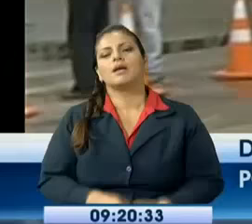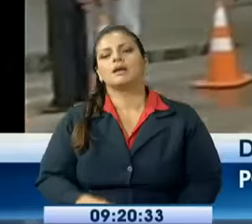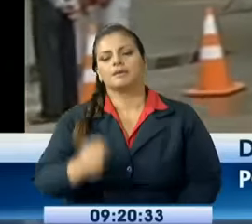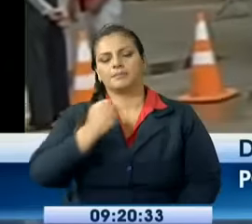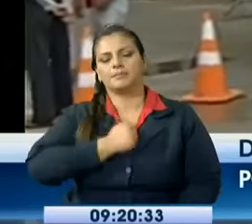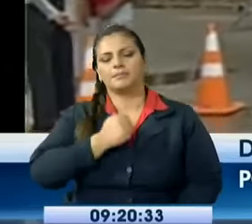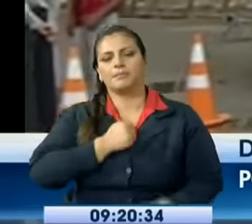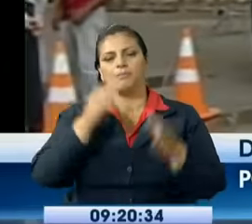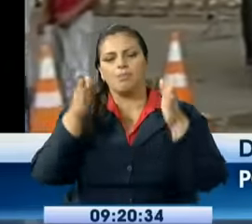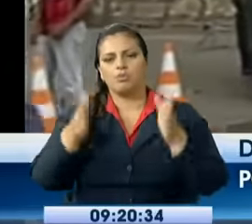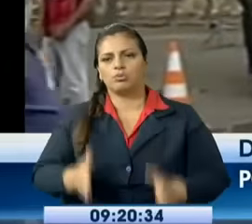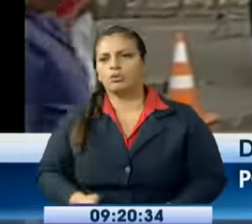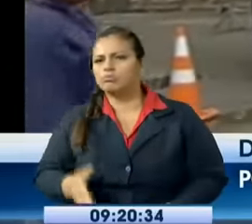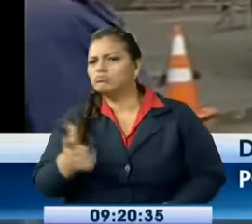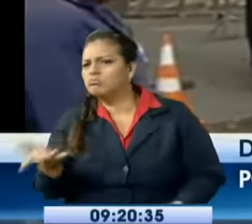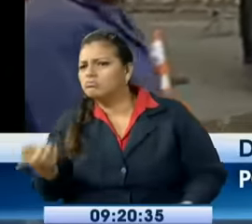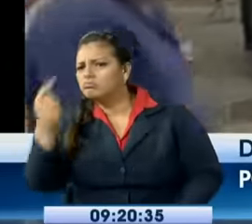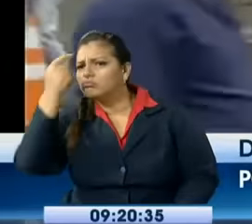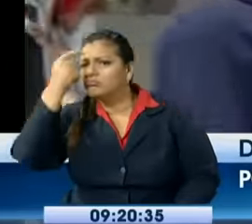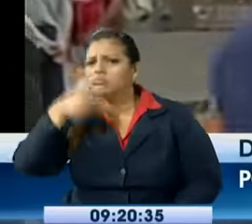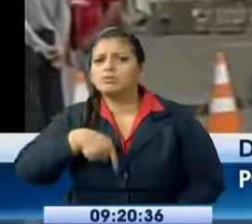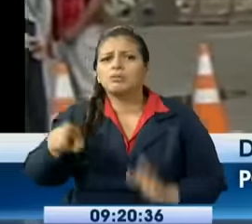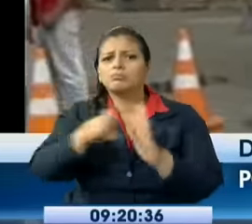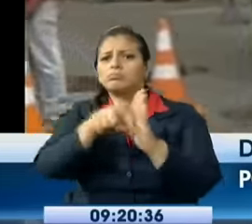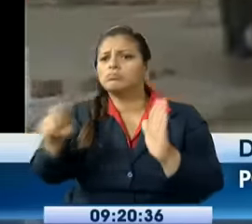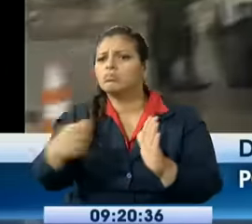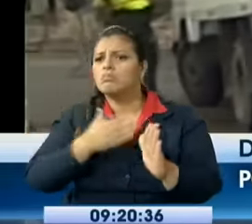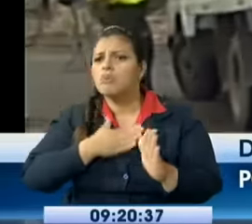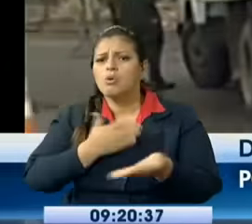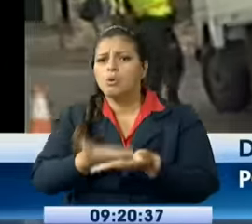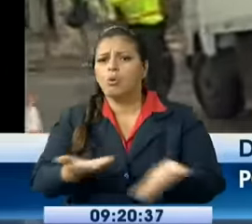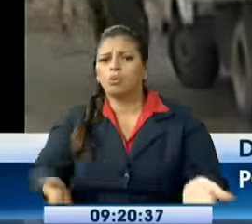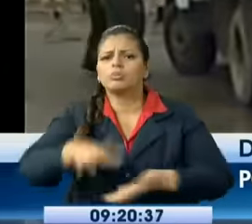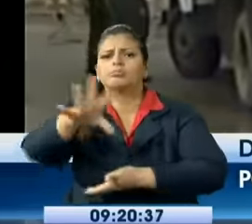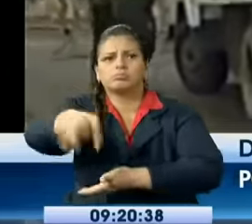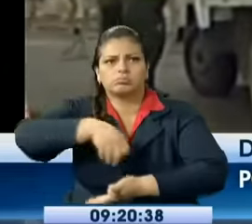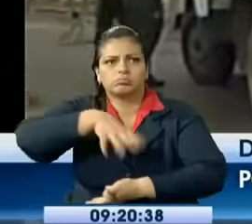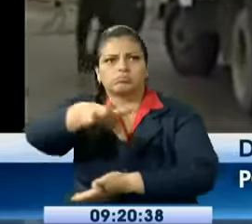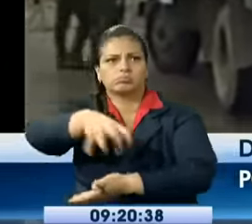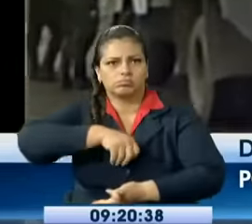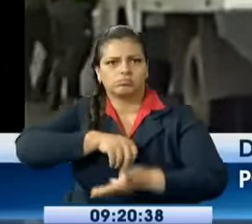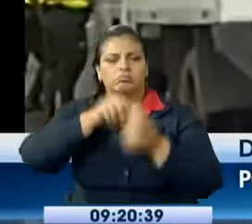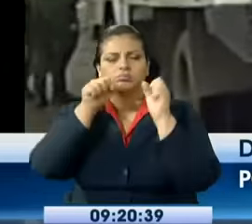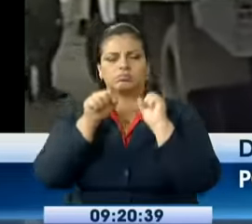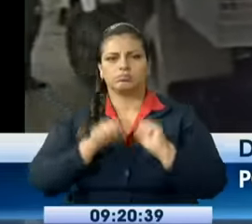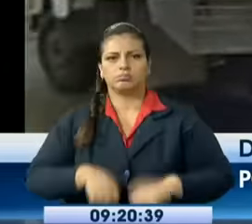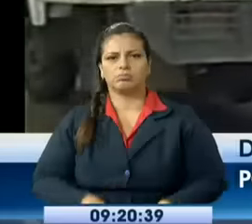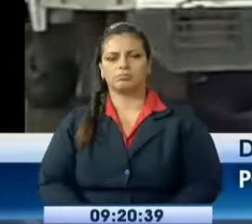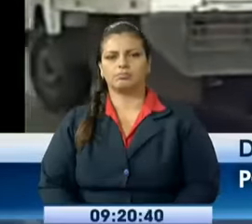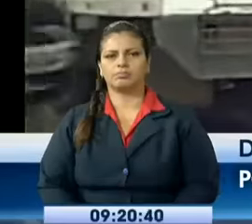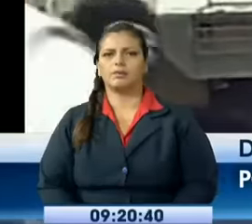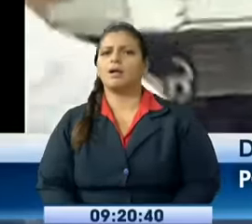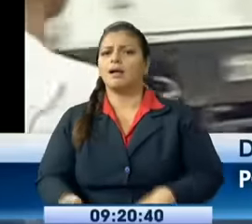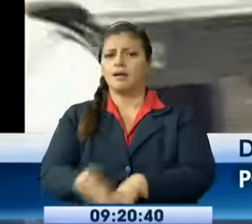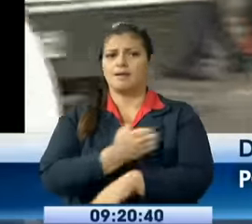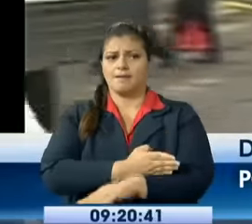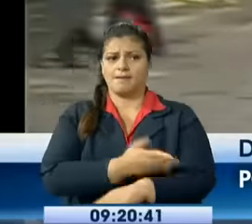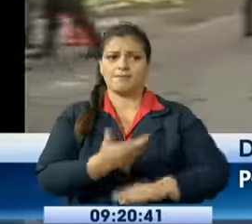comerciales, los departamentos incluso que se encuentran dentro de la conocida Zona Cero. Ellos ya cuentan con